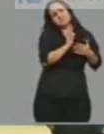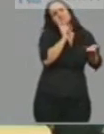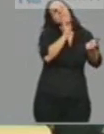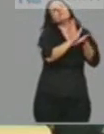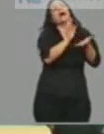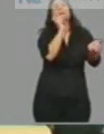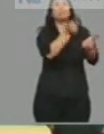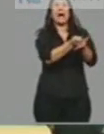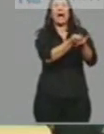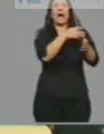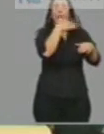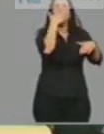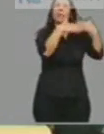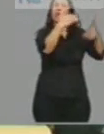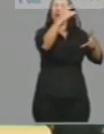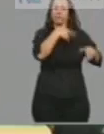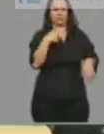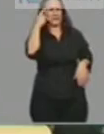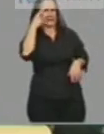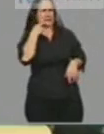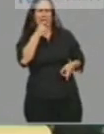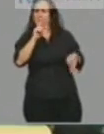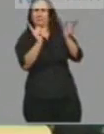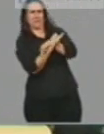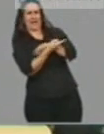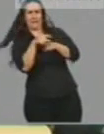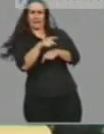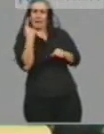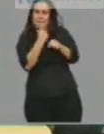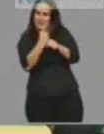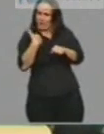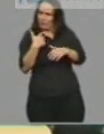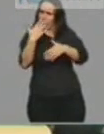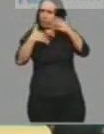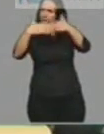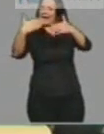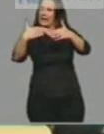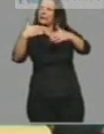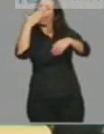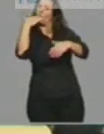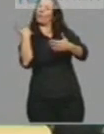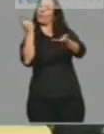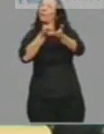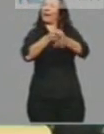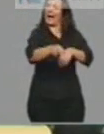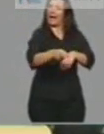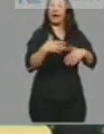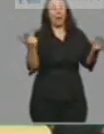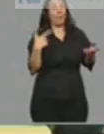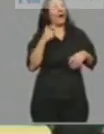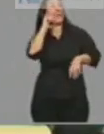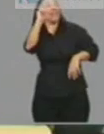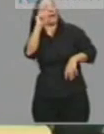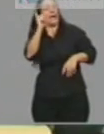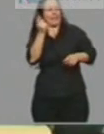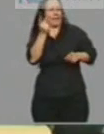crecer. Él sostenía que era la inversa, que necesitábamos crecer para pagar. Bueno, no era que lo hacía de inteligente, simplemente había